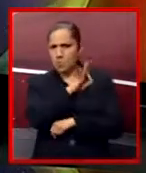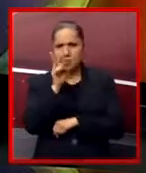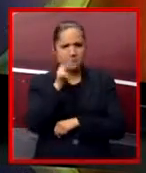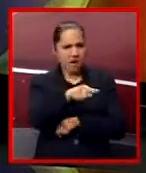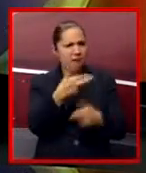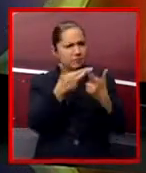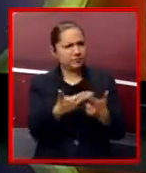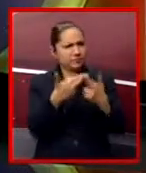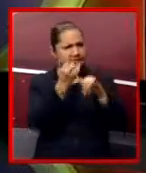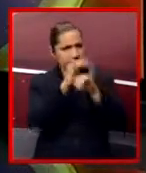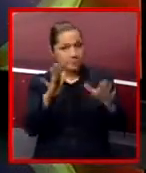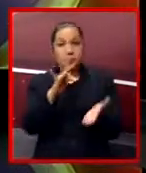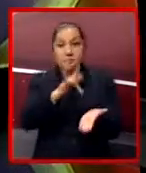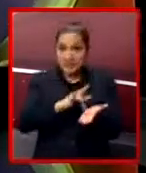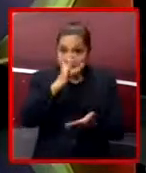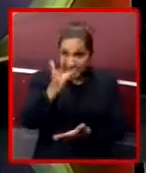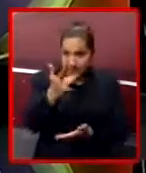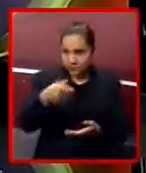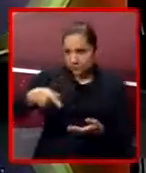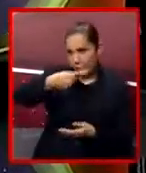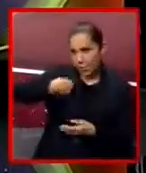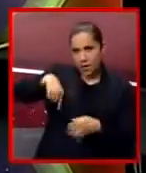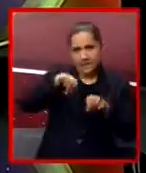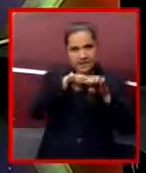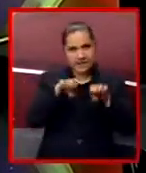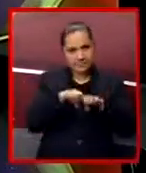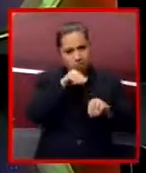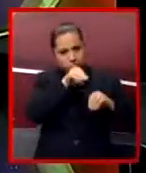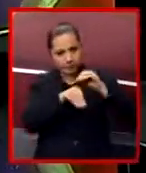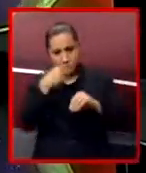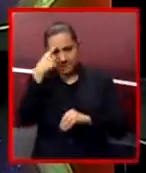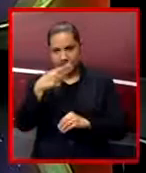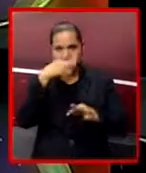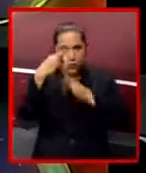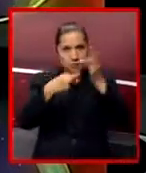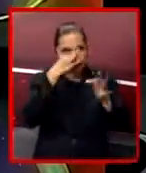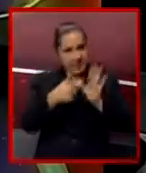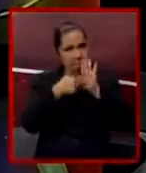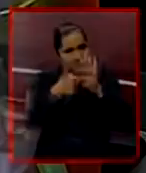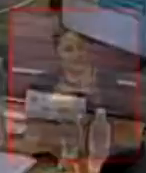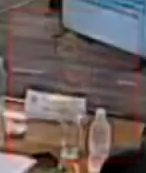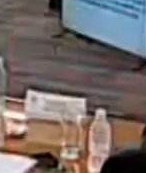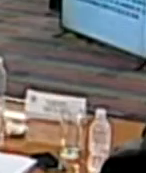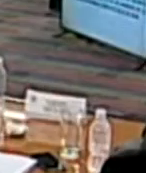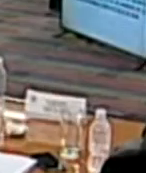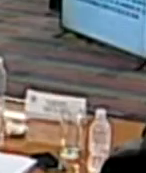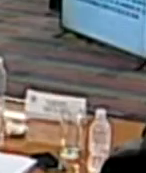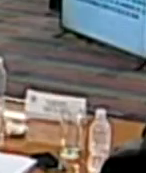Congreso. Le doy las gracias a nombre de todo el equipo de producción. Cuídese mucho, sea feliz, hasta la próxima.